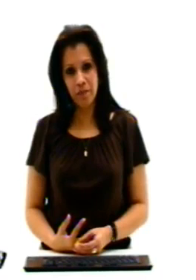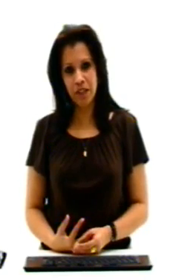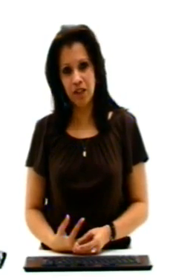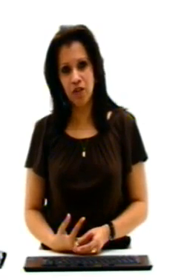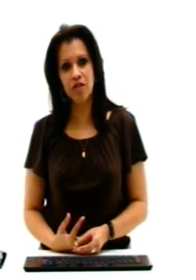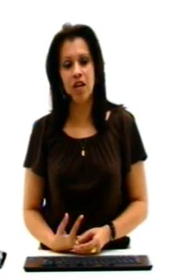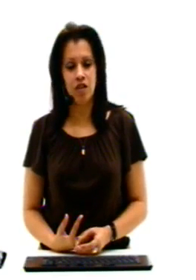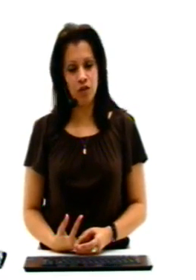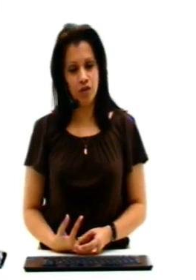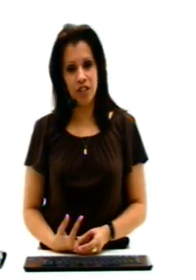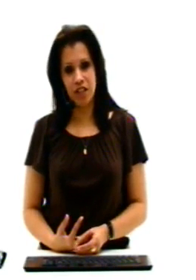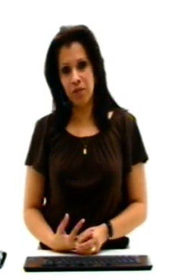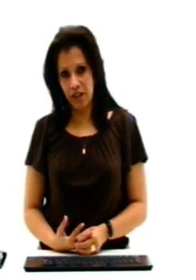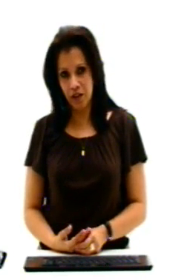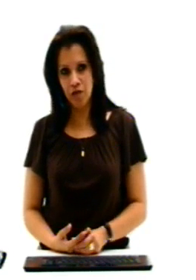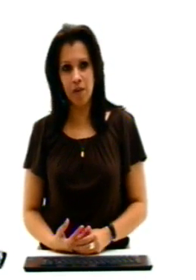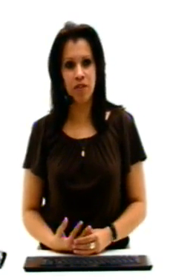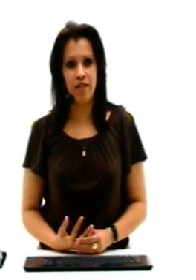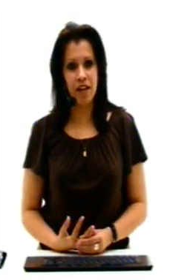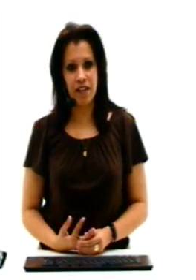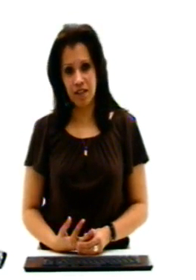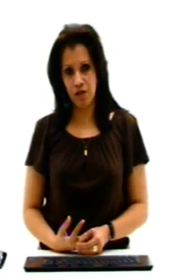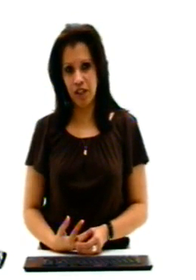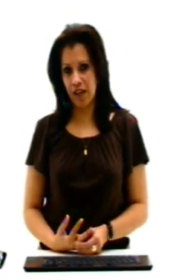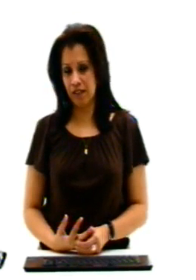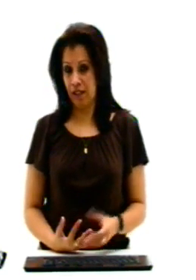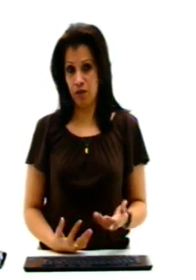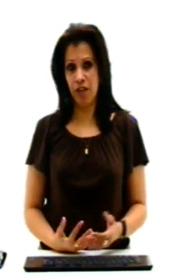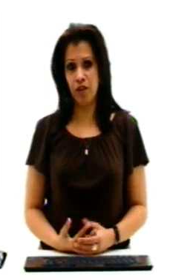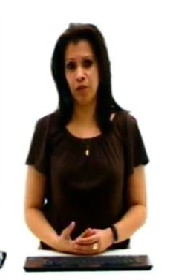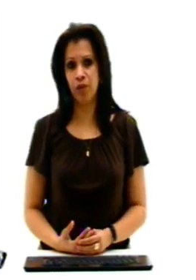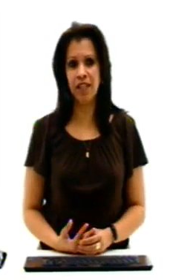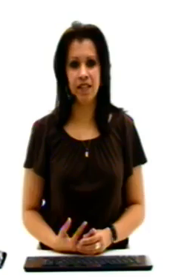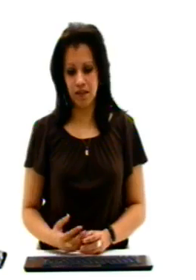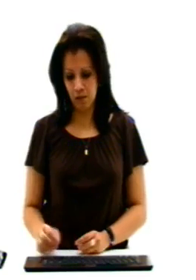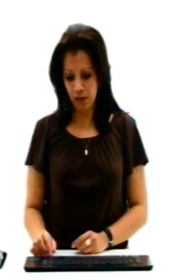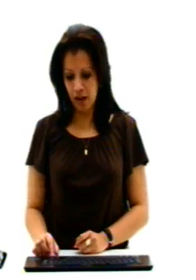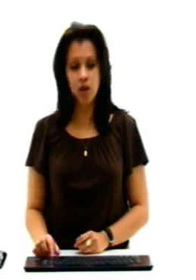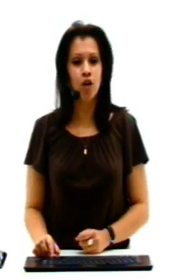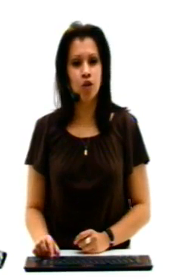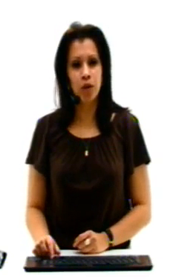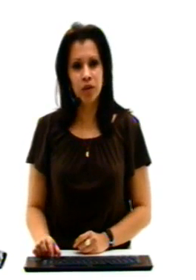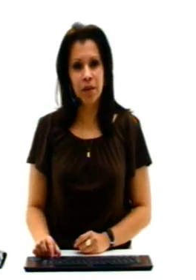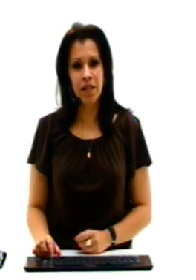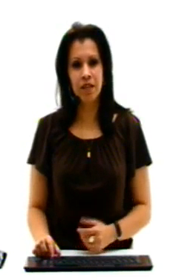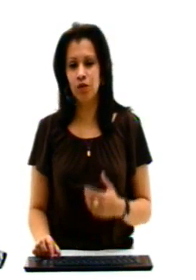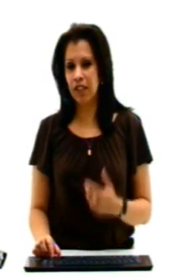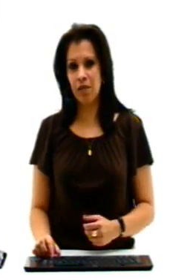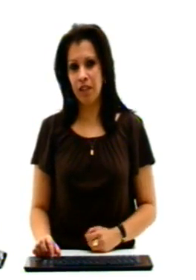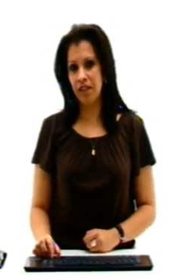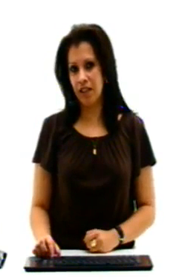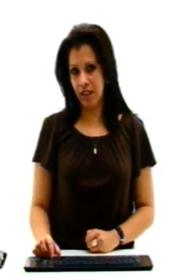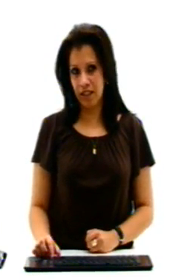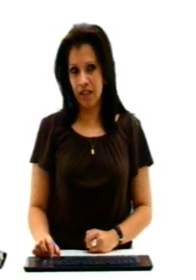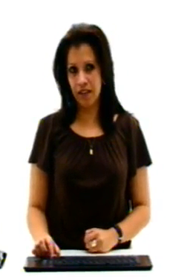Hola bienvenidos Yo Soy Jenny Medrano vamos a hablar en la sesión de la de historia de Honduras de séptimo grado sobre un tema